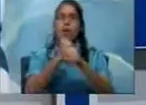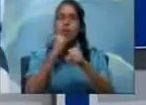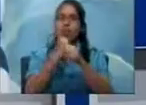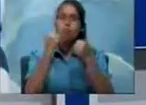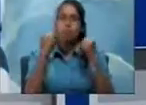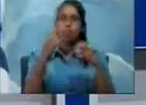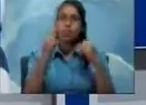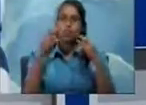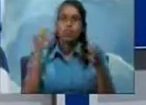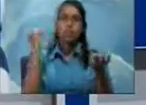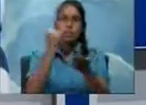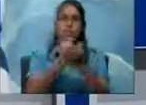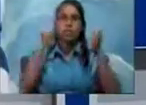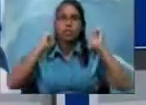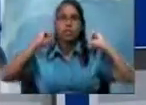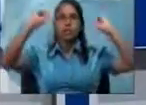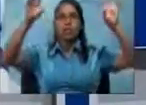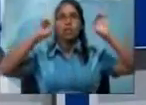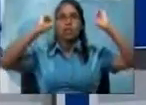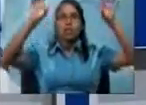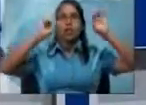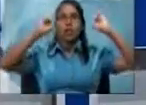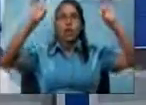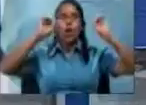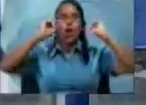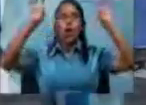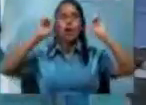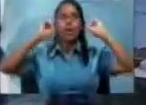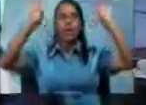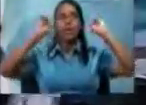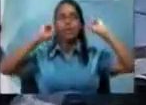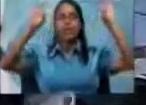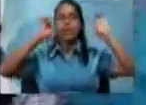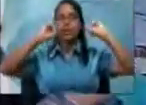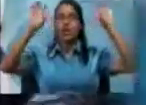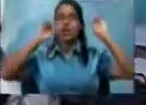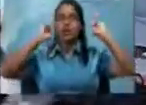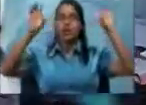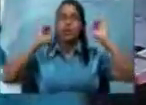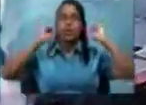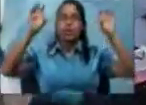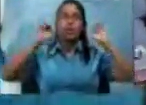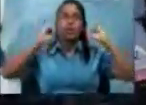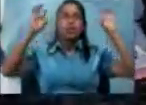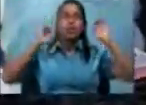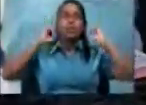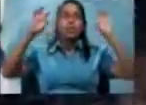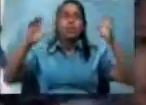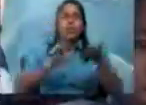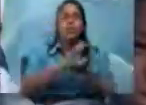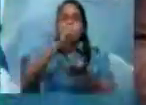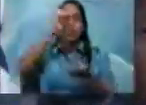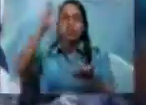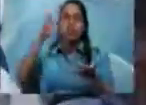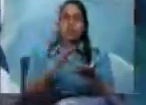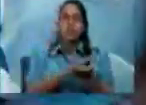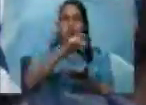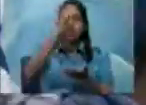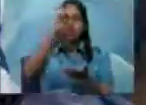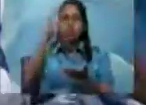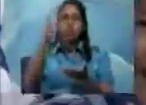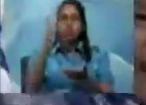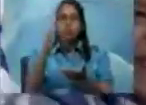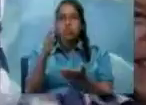a Cristo que Cristo le va a ayudar Gloria a Dios Gloria a Dios Gloria a Dios Gloria a